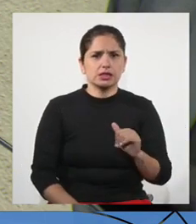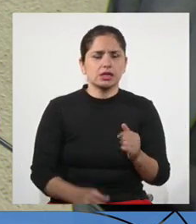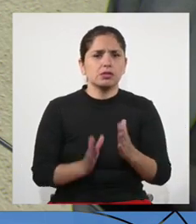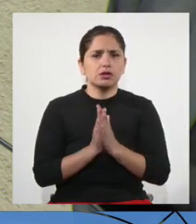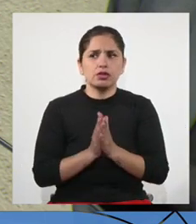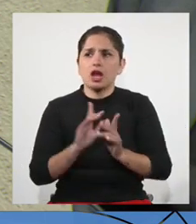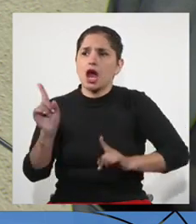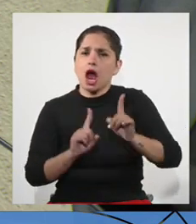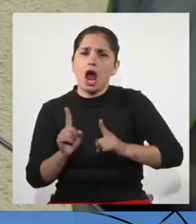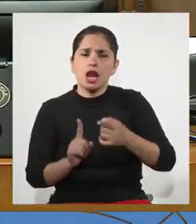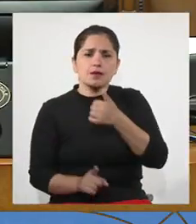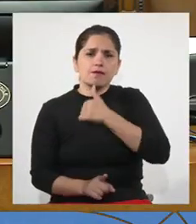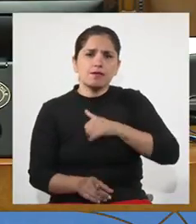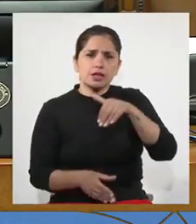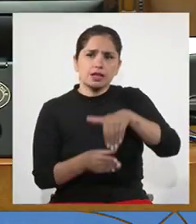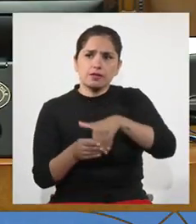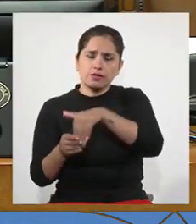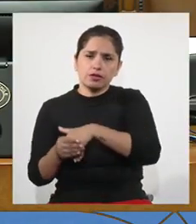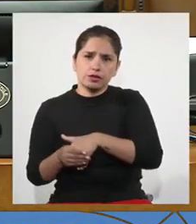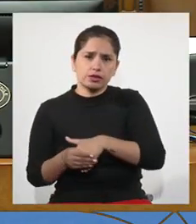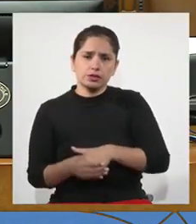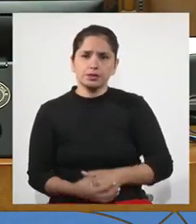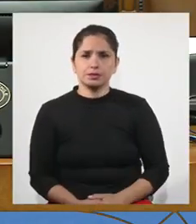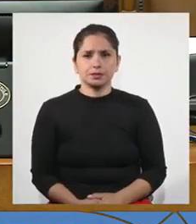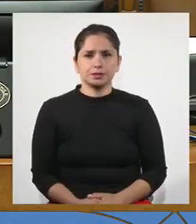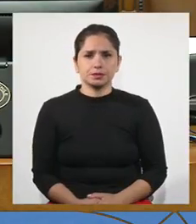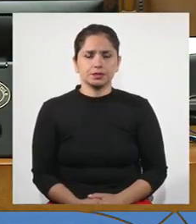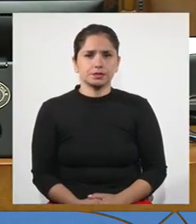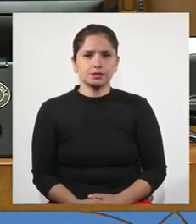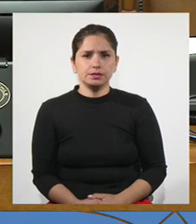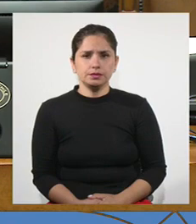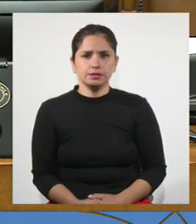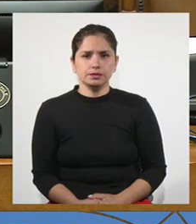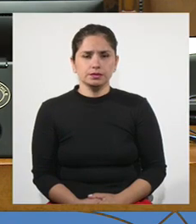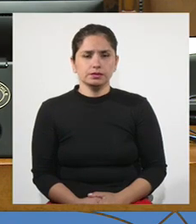¿Alguna señora senadora o señor senador no ha emitido su voto?